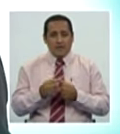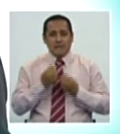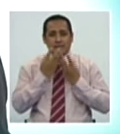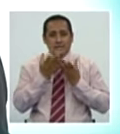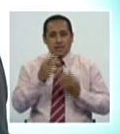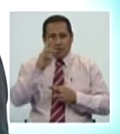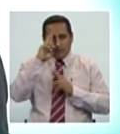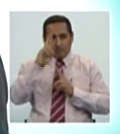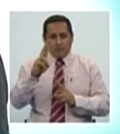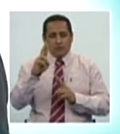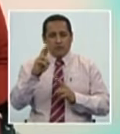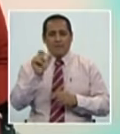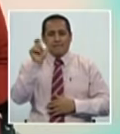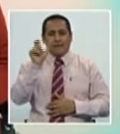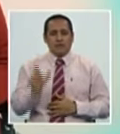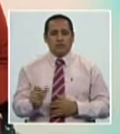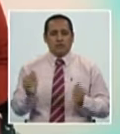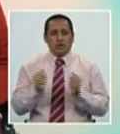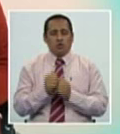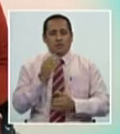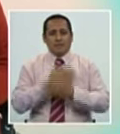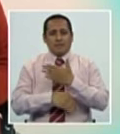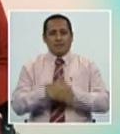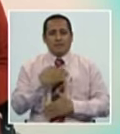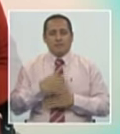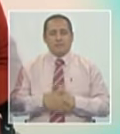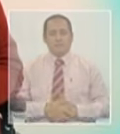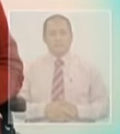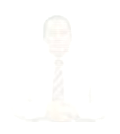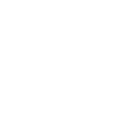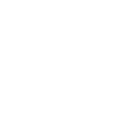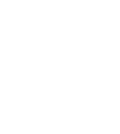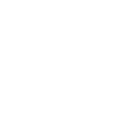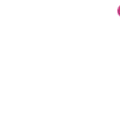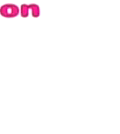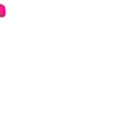Recuerda, dígalo con respeto. Persona con discapacidad.